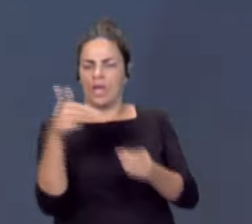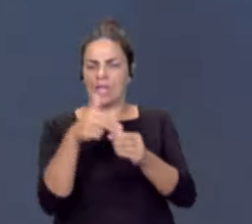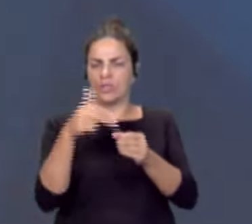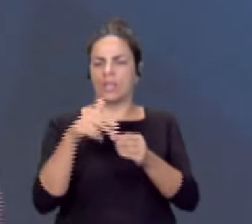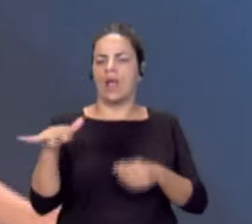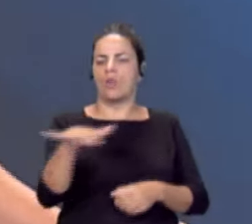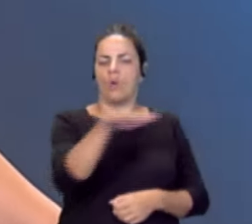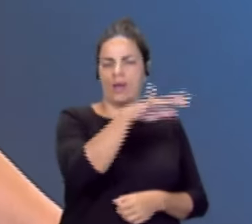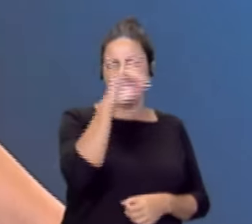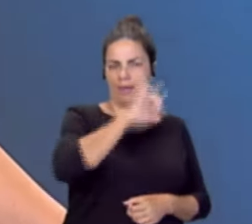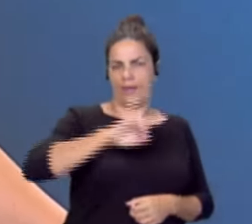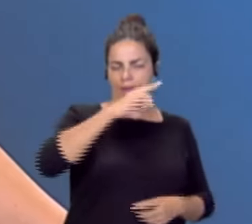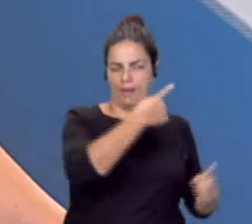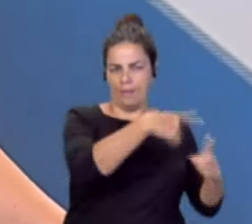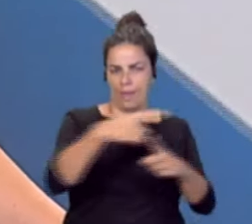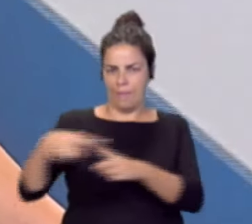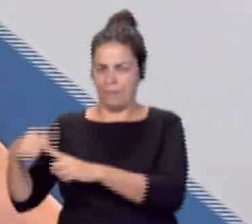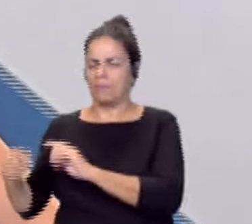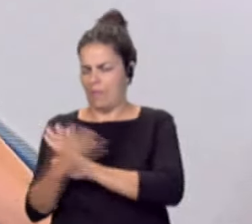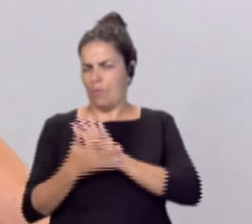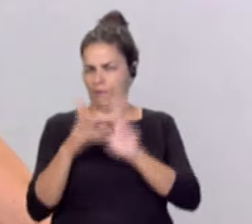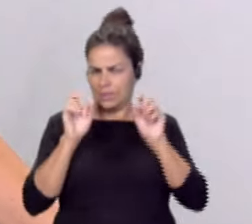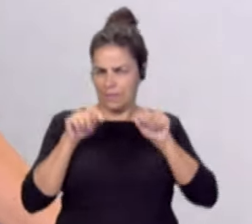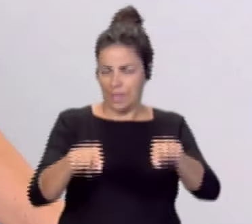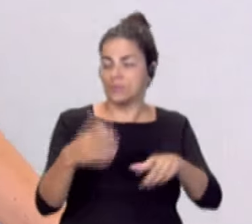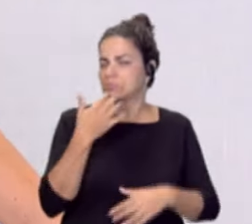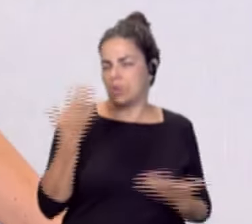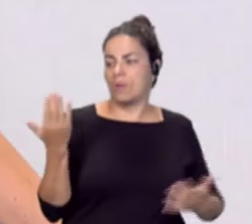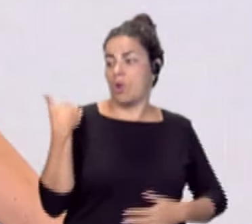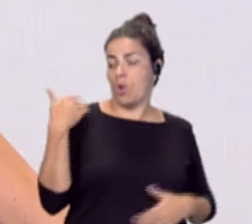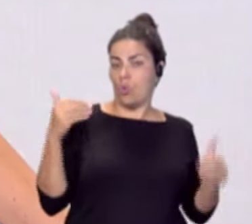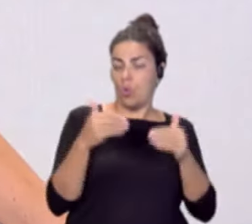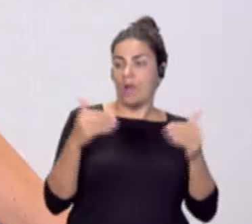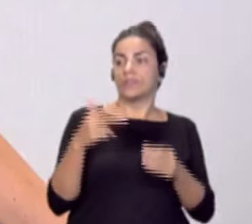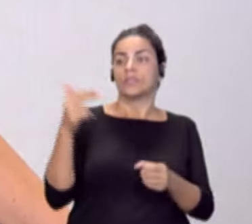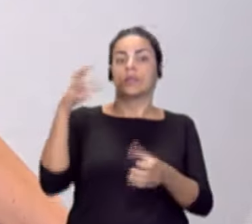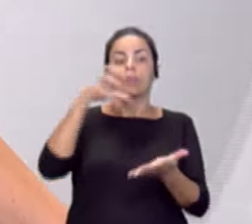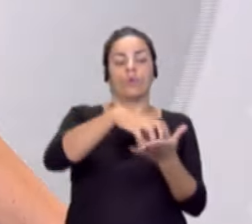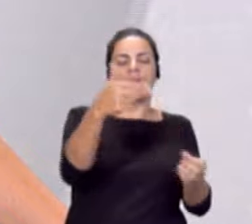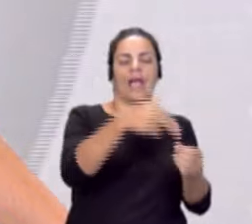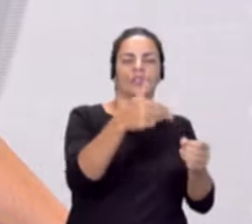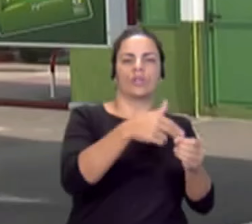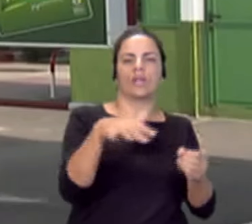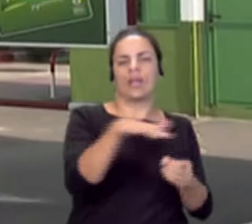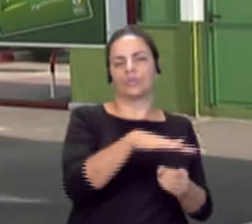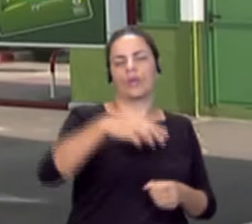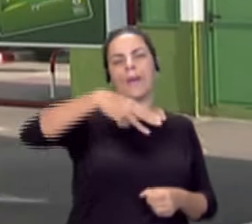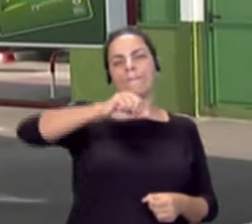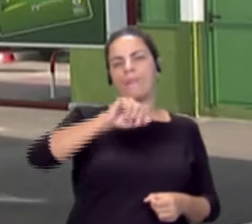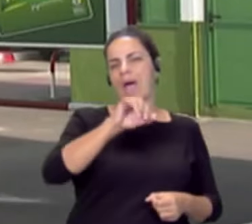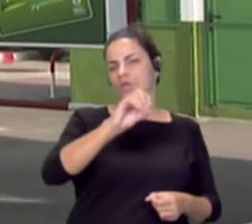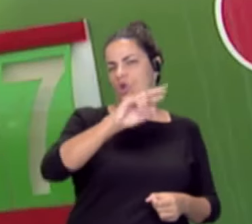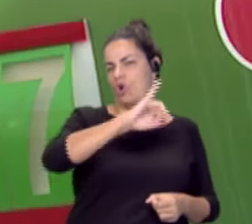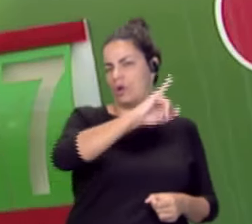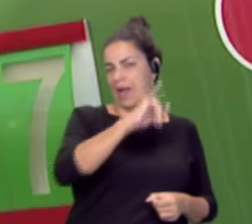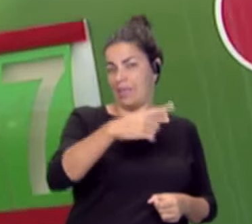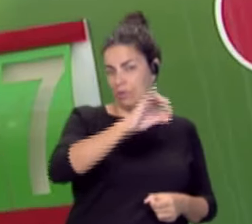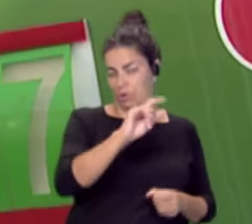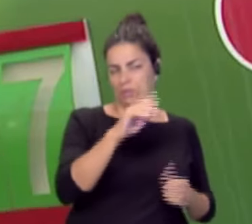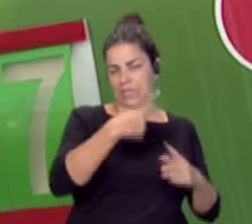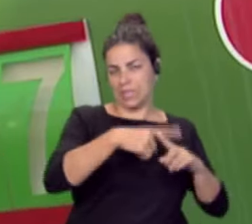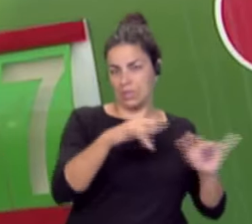Canarias. Vamos a hablar de eso, porque, por ejemplo, este jueves en una gasolina ubicada en el Mayorazgo, en Santa Cruz de Tenerife, la 95 estaba